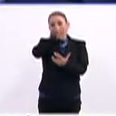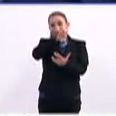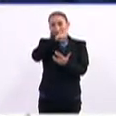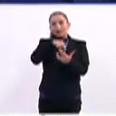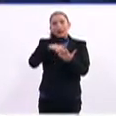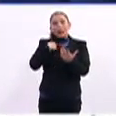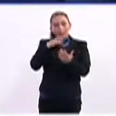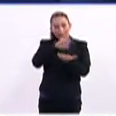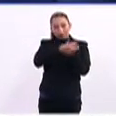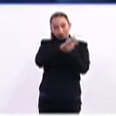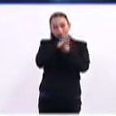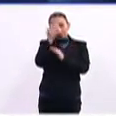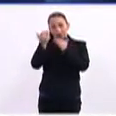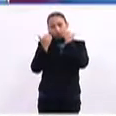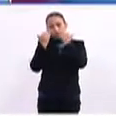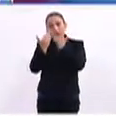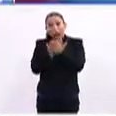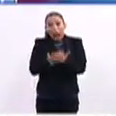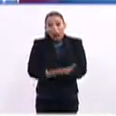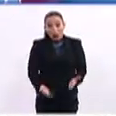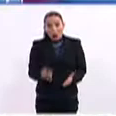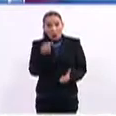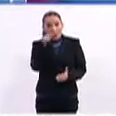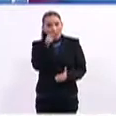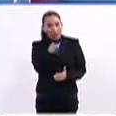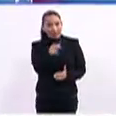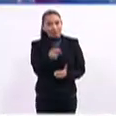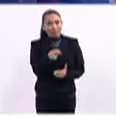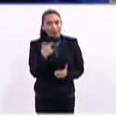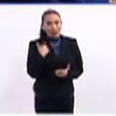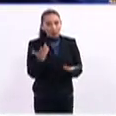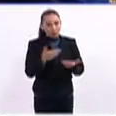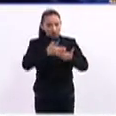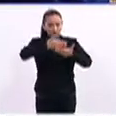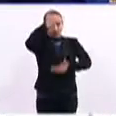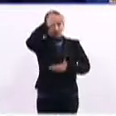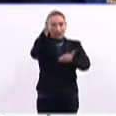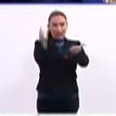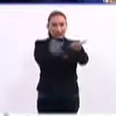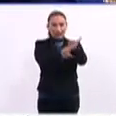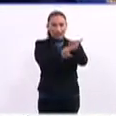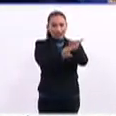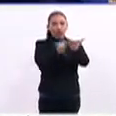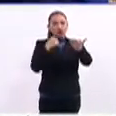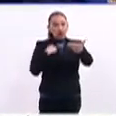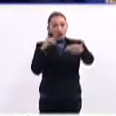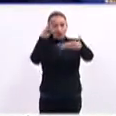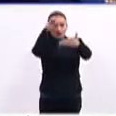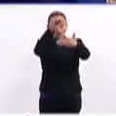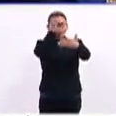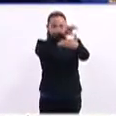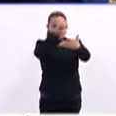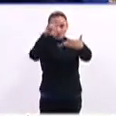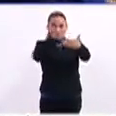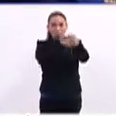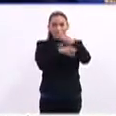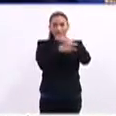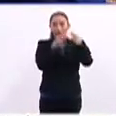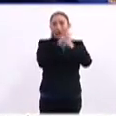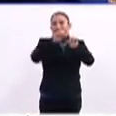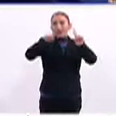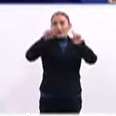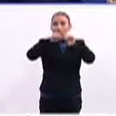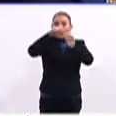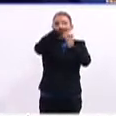y lo que resultó, que hasta hoy está, es un bastidor de acero sobre el cual coloco distintos materiales en